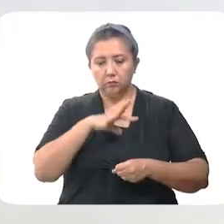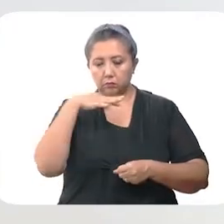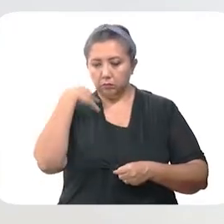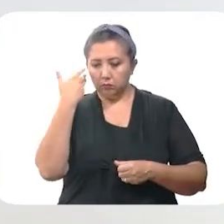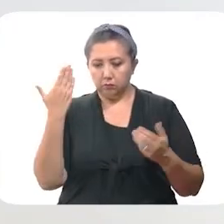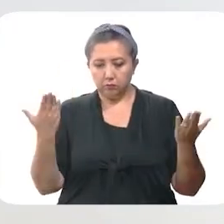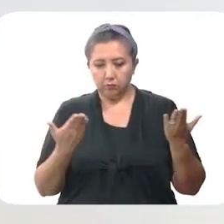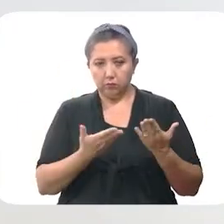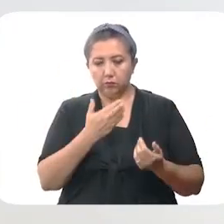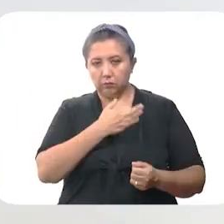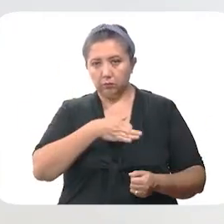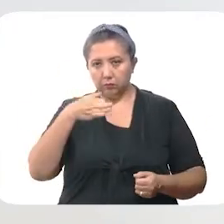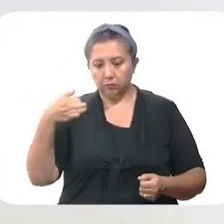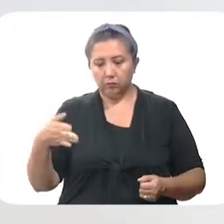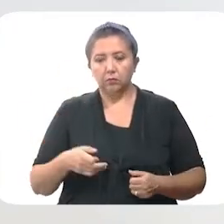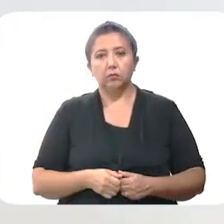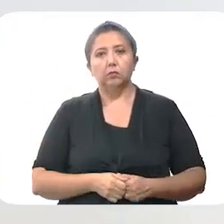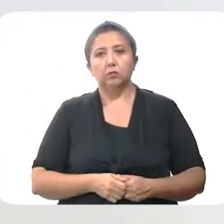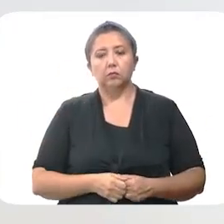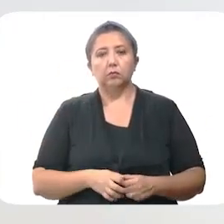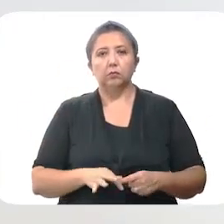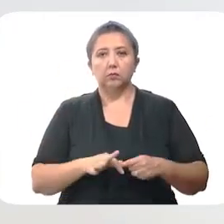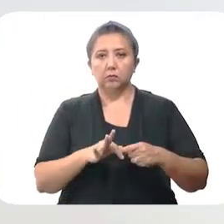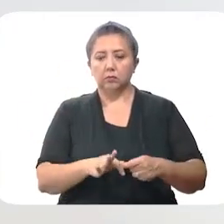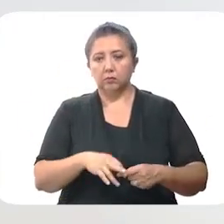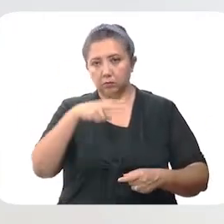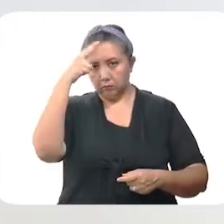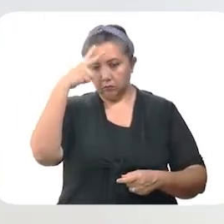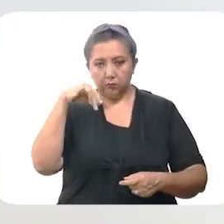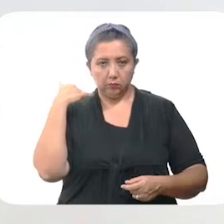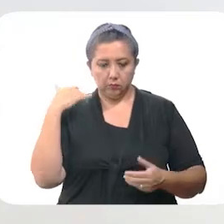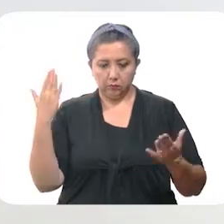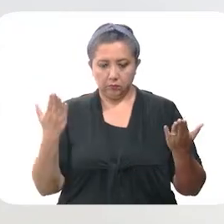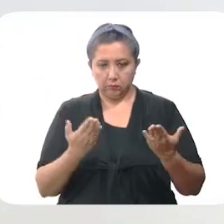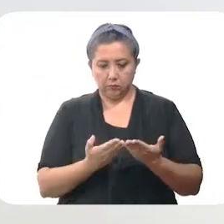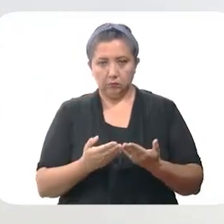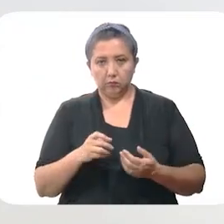con la finalidad de homologar fechas de presentación con el